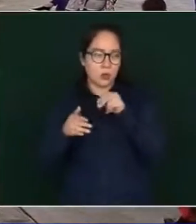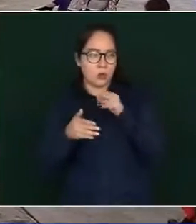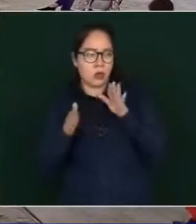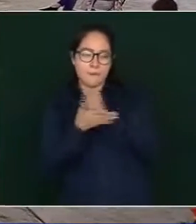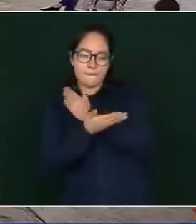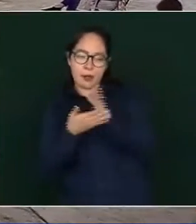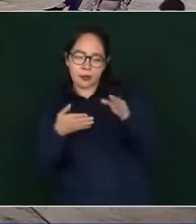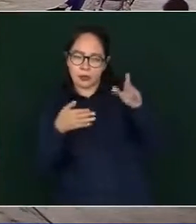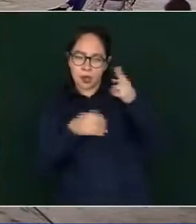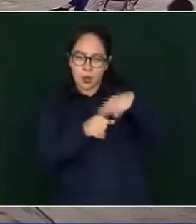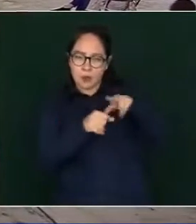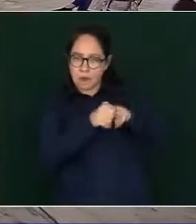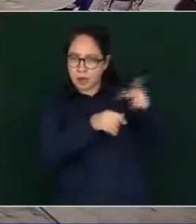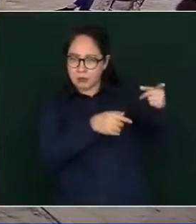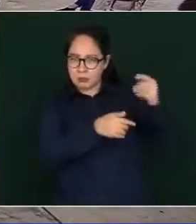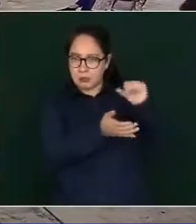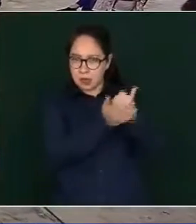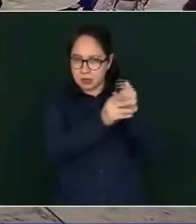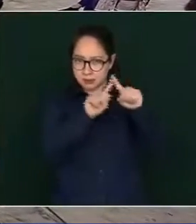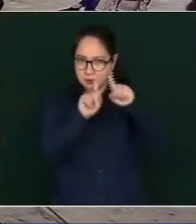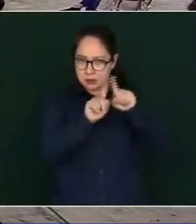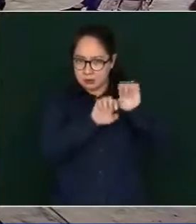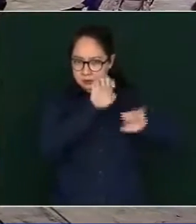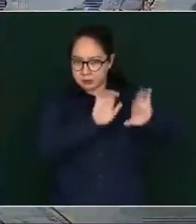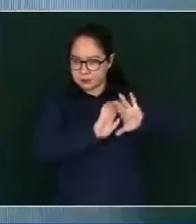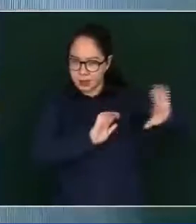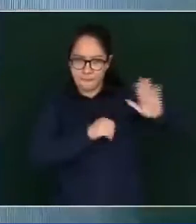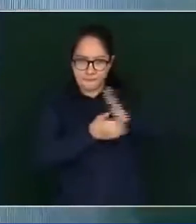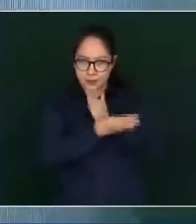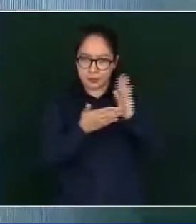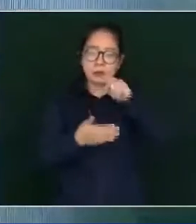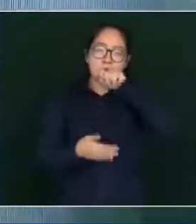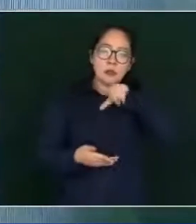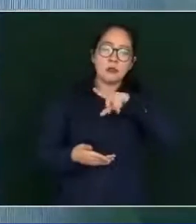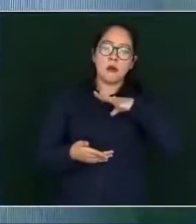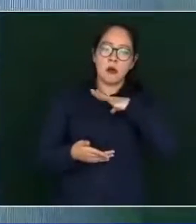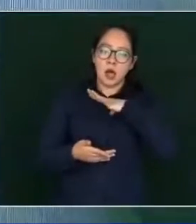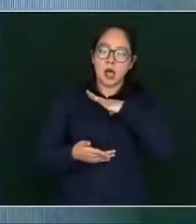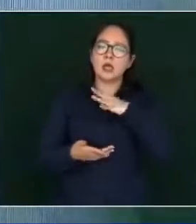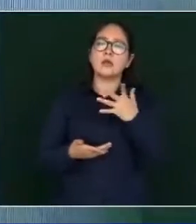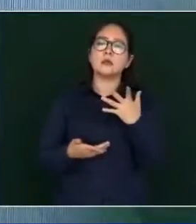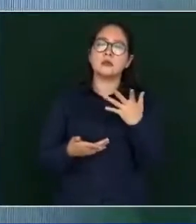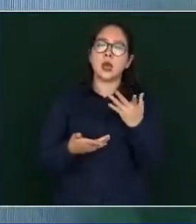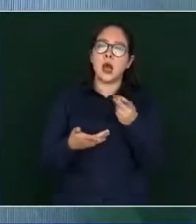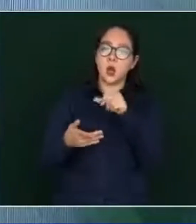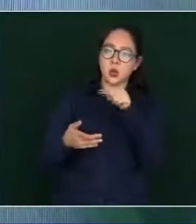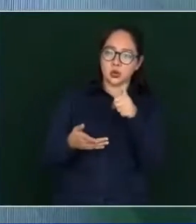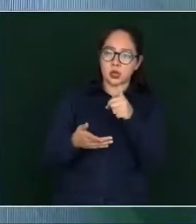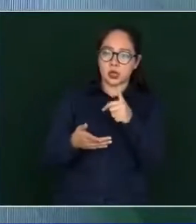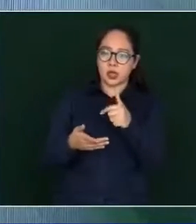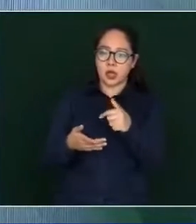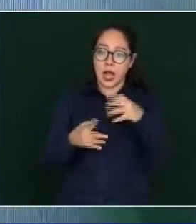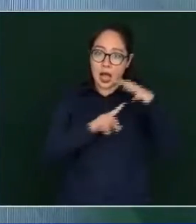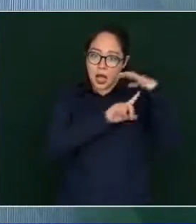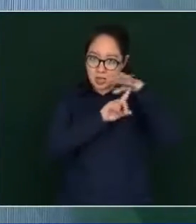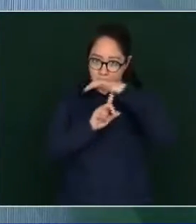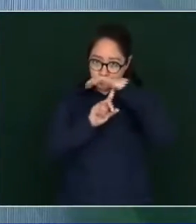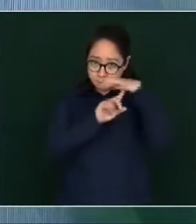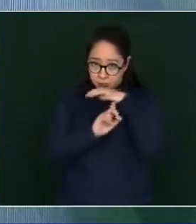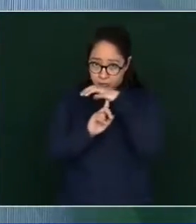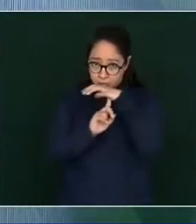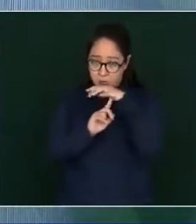de comerciales. También se tiene, como ya mencioné, la parte de lo que es atención a los helicópteros, todo